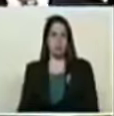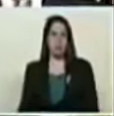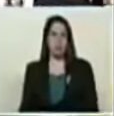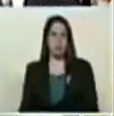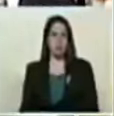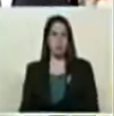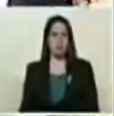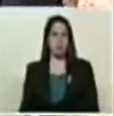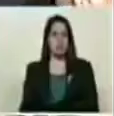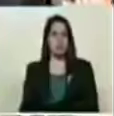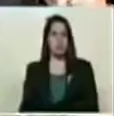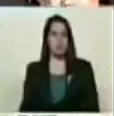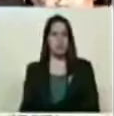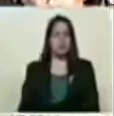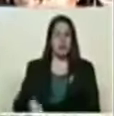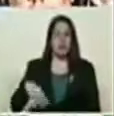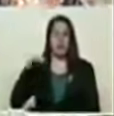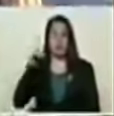Y también les digo